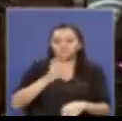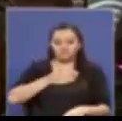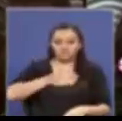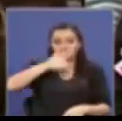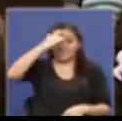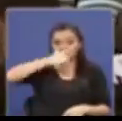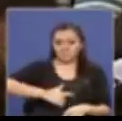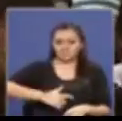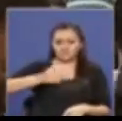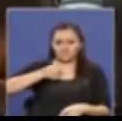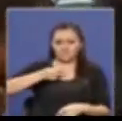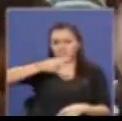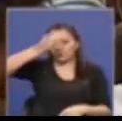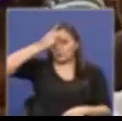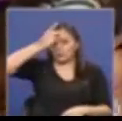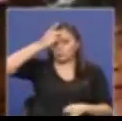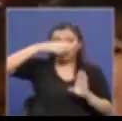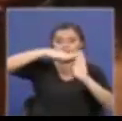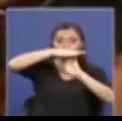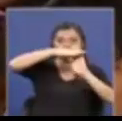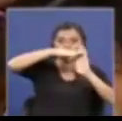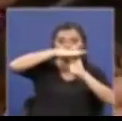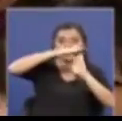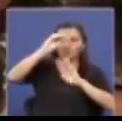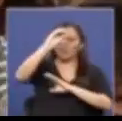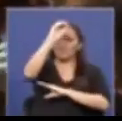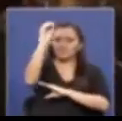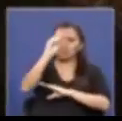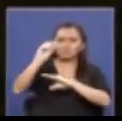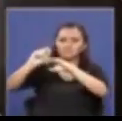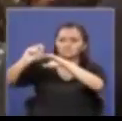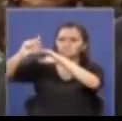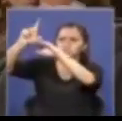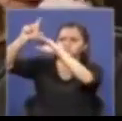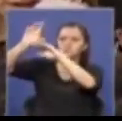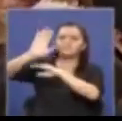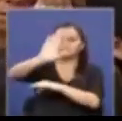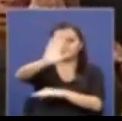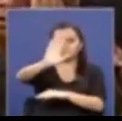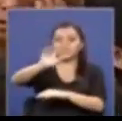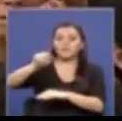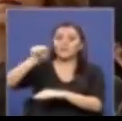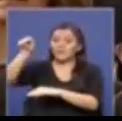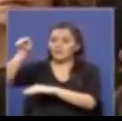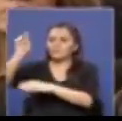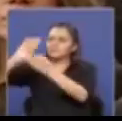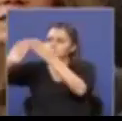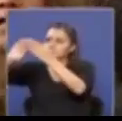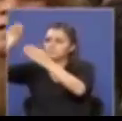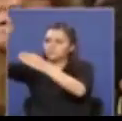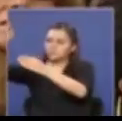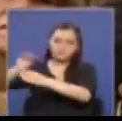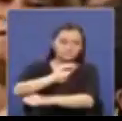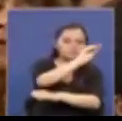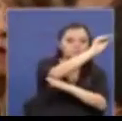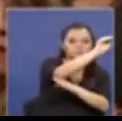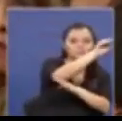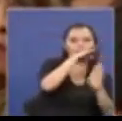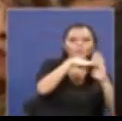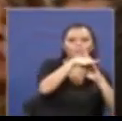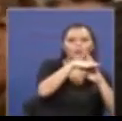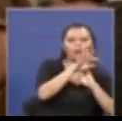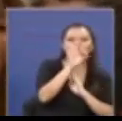en bancas privadas con intereses más altos, pueden migrar esas deudas al Banco